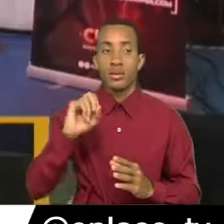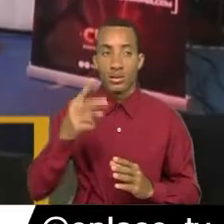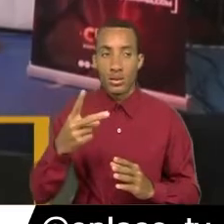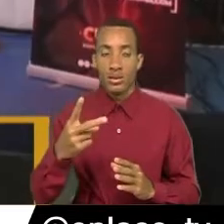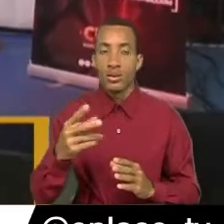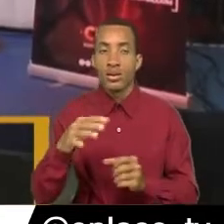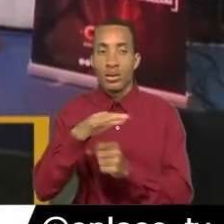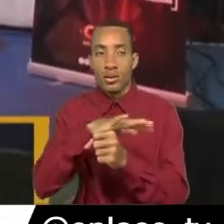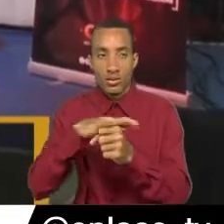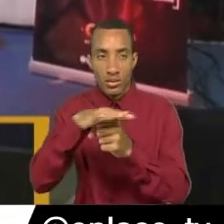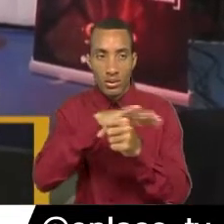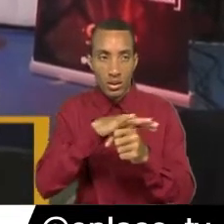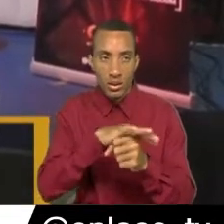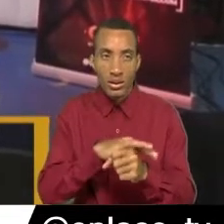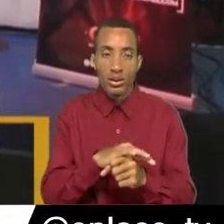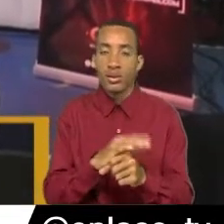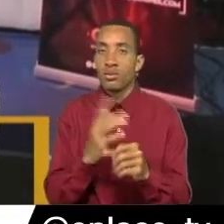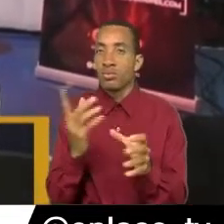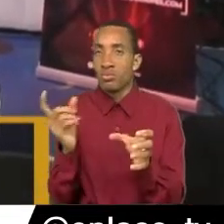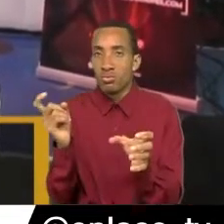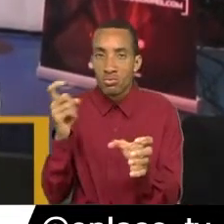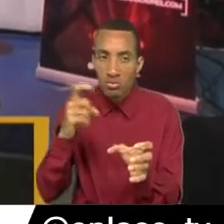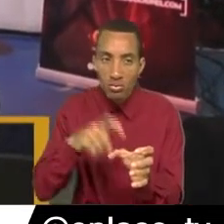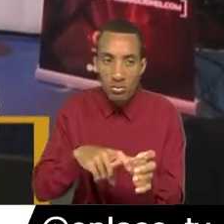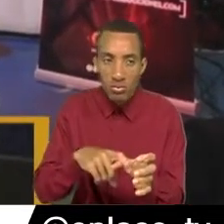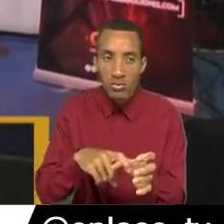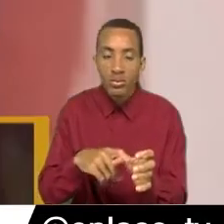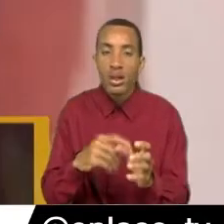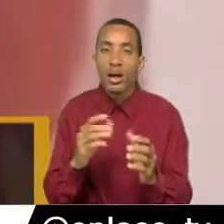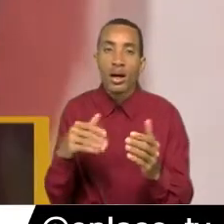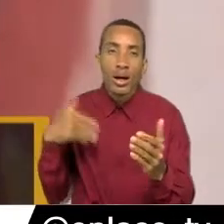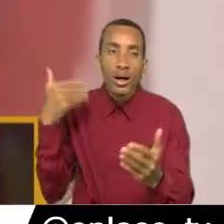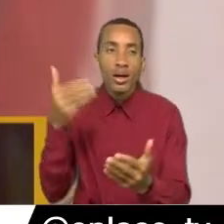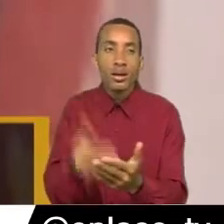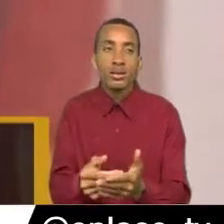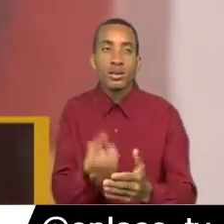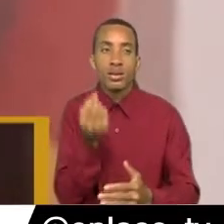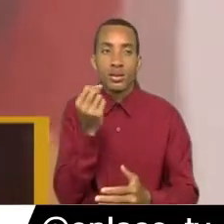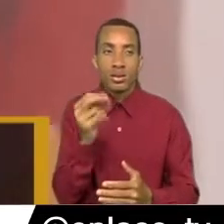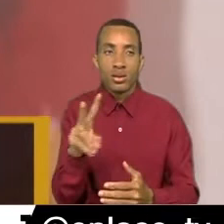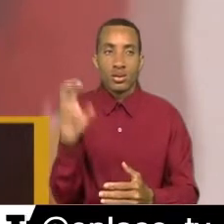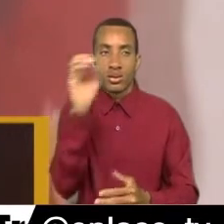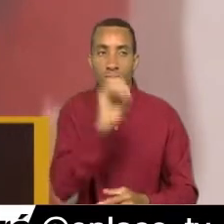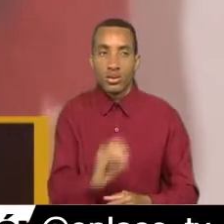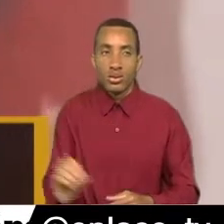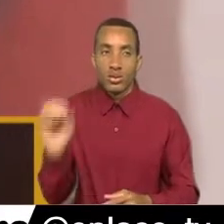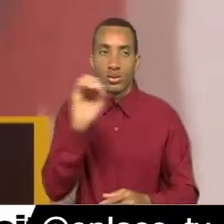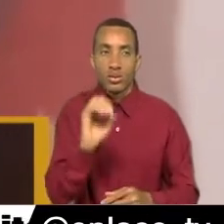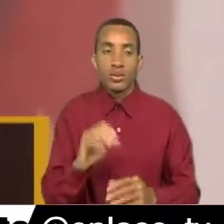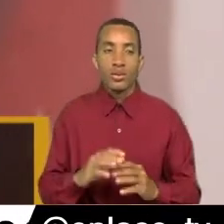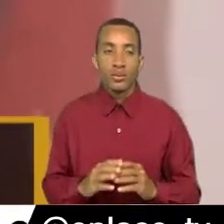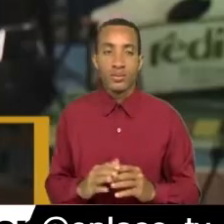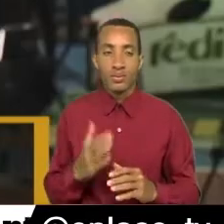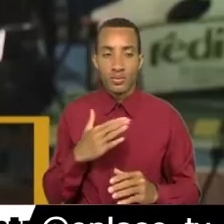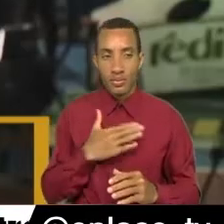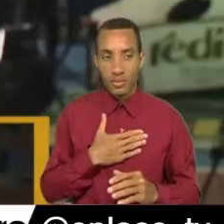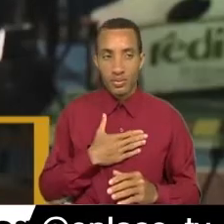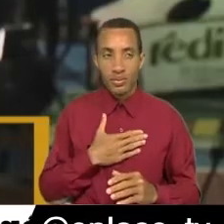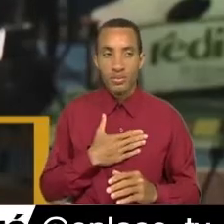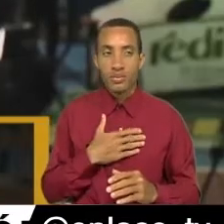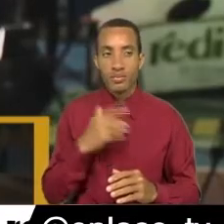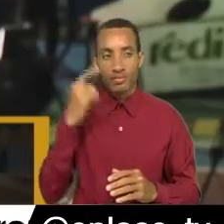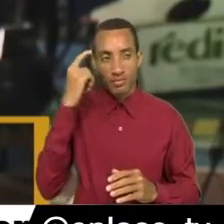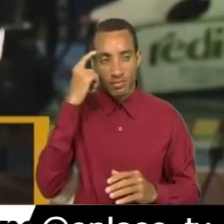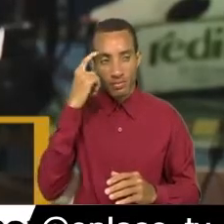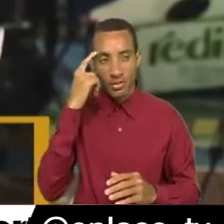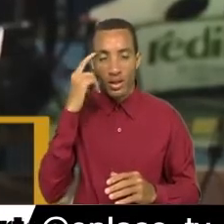barrios. Las preinscripciones para las audiciones irán hasta el próximo 12 de octubre. Bueno, se están planeando, debido a que nos está pidiendo la